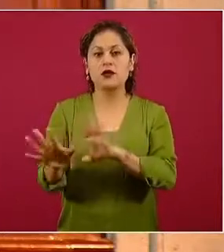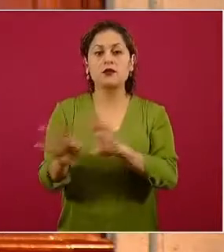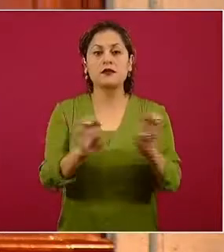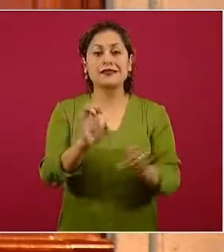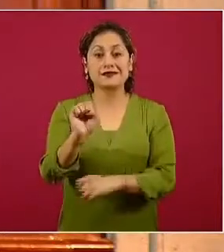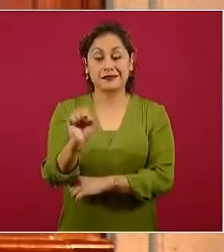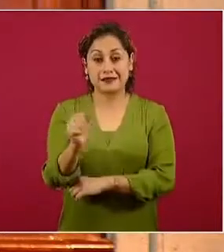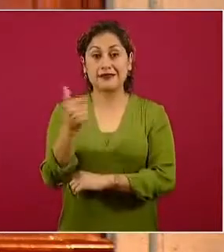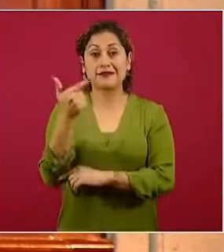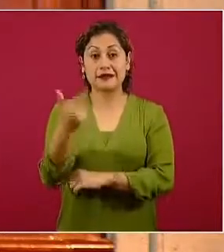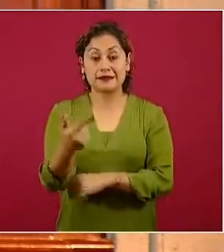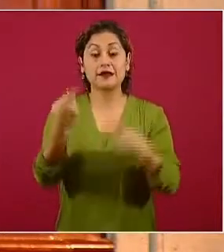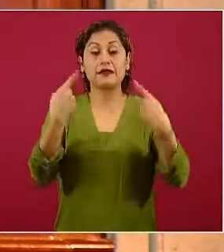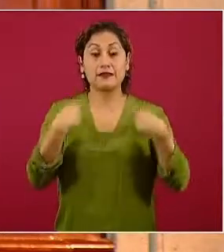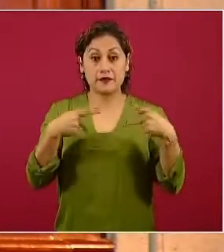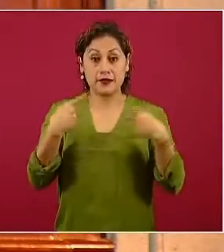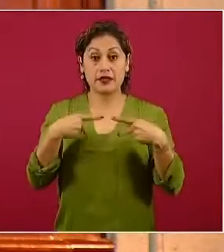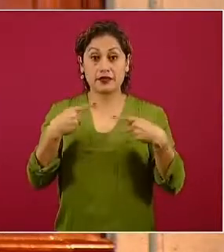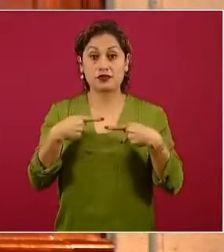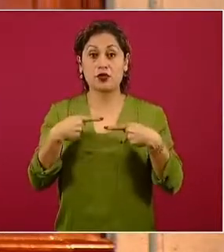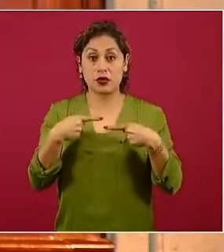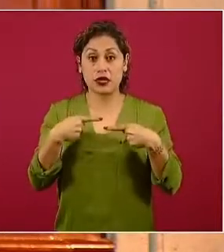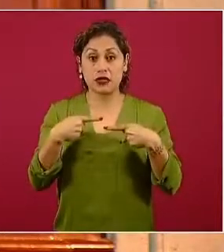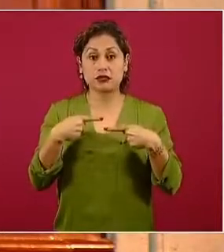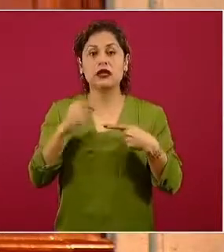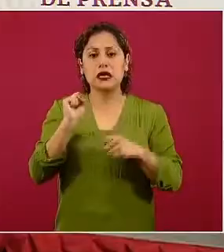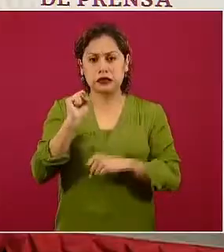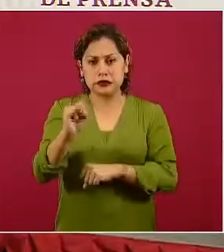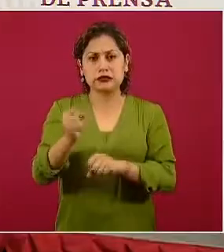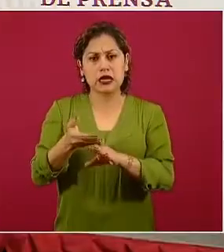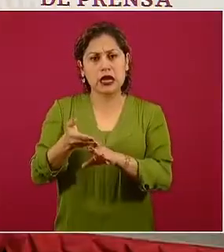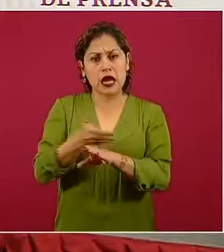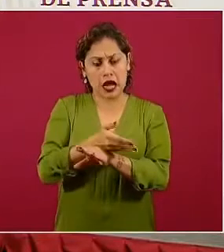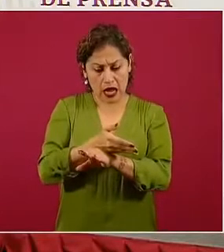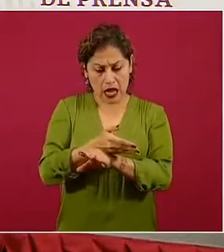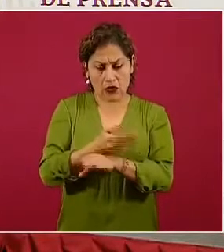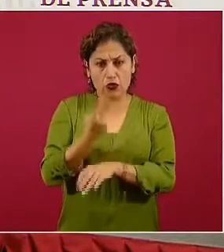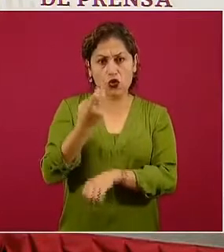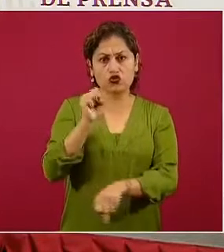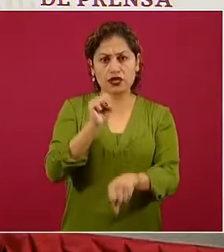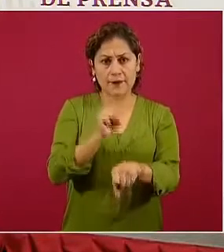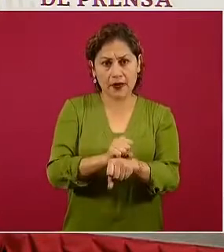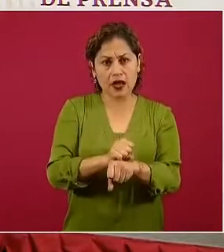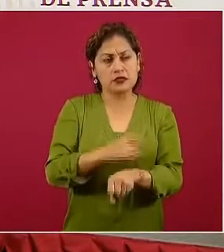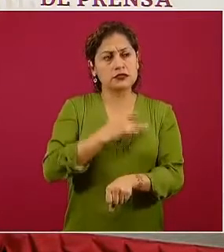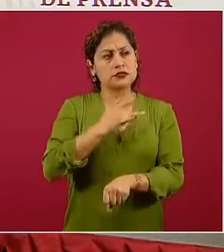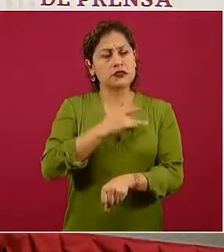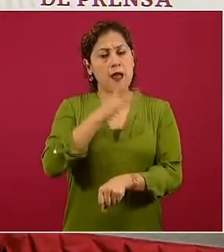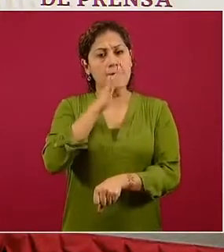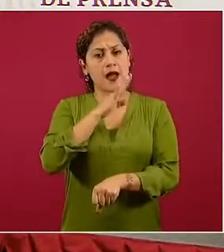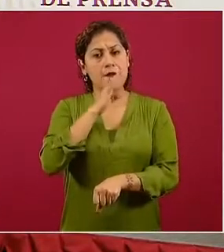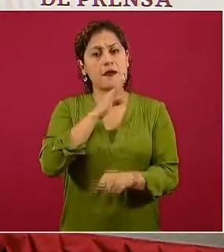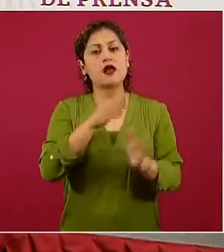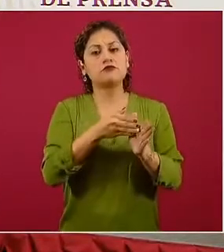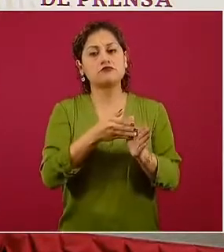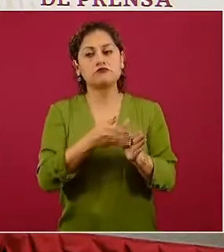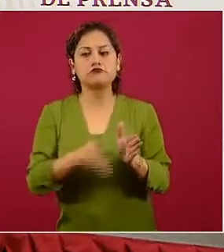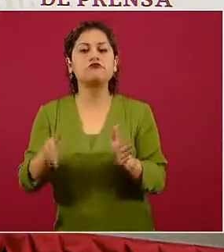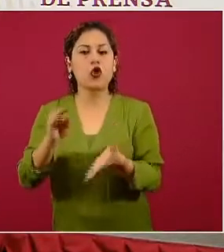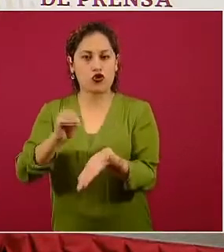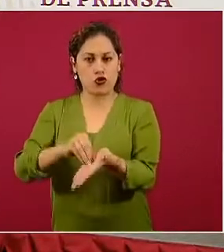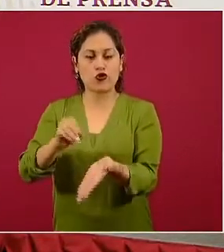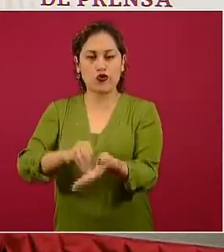81.967, que por haber iniciado con los signos y síntomas en las últimas 2 semanas son las que tendrían en su momento todavía